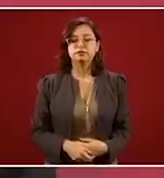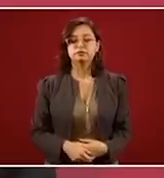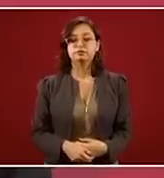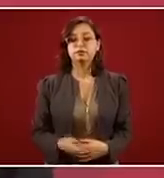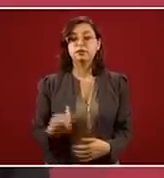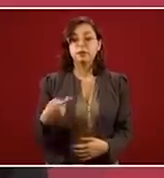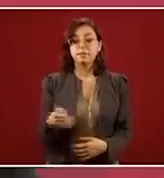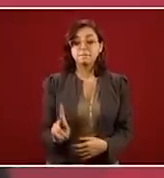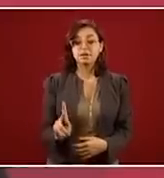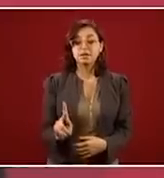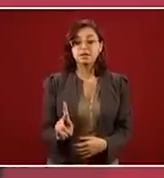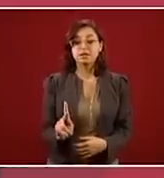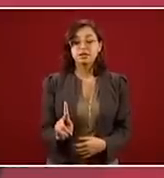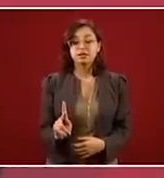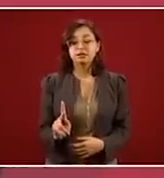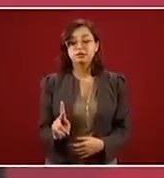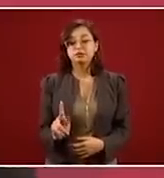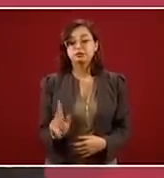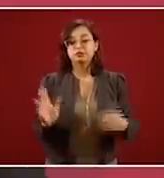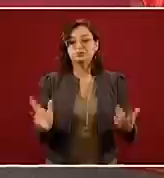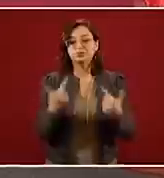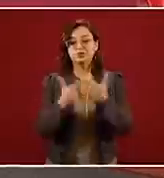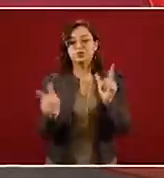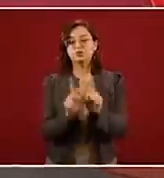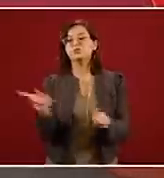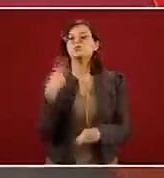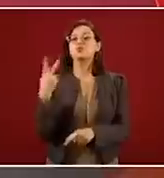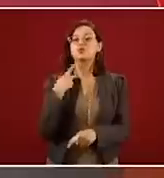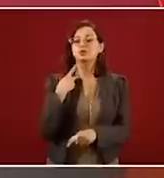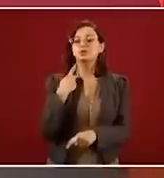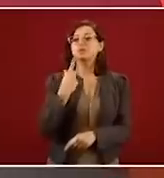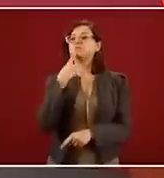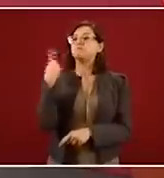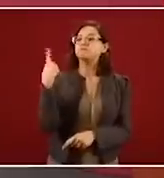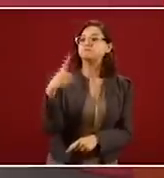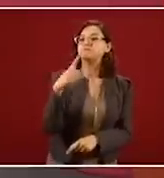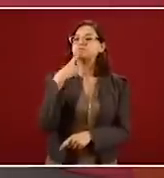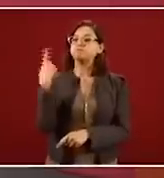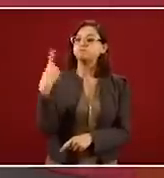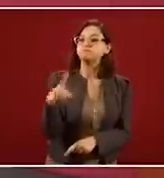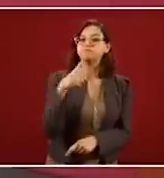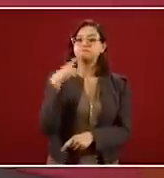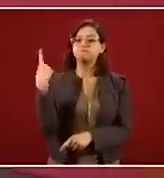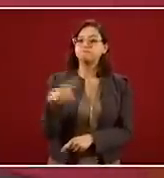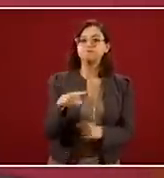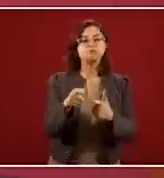Sin embargo, el partido que hace la denuncia sigue hablando, por eso conozco el tema,